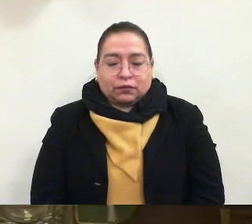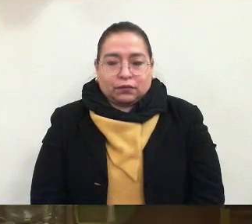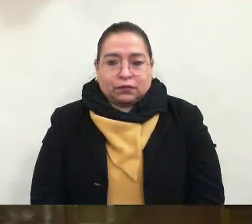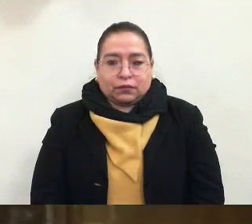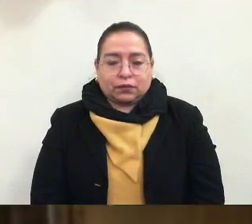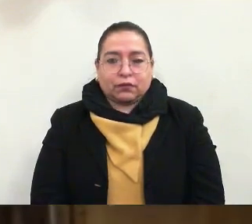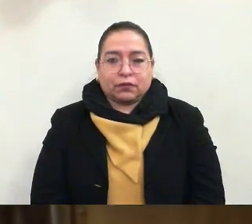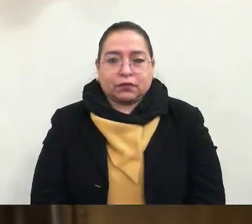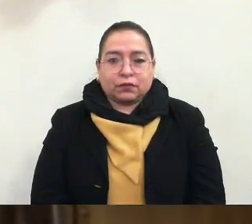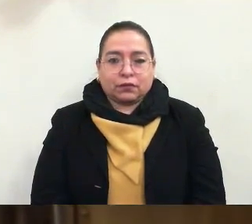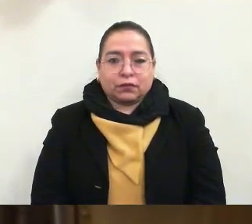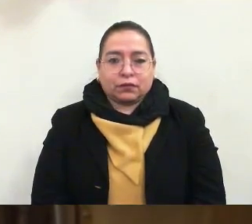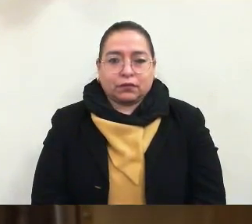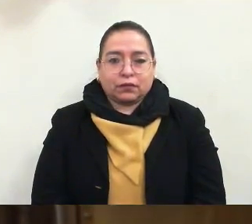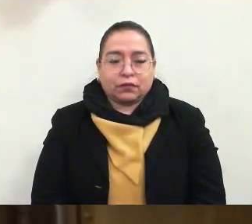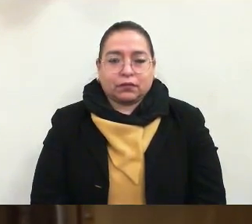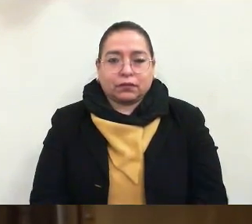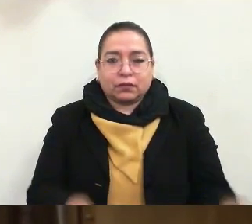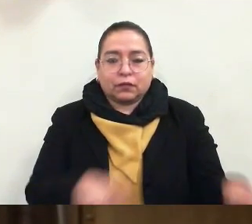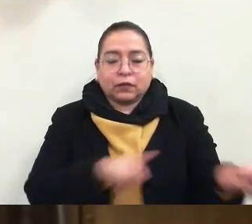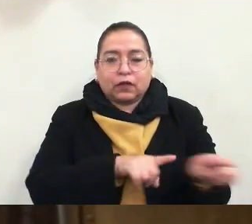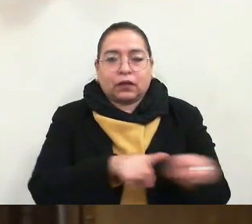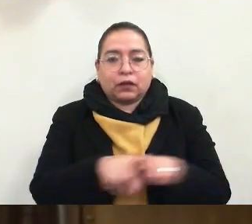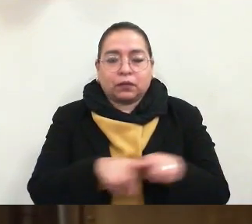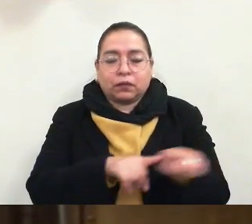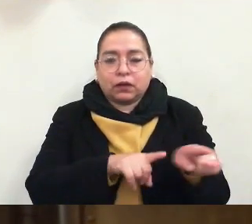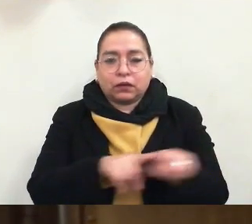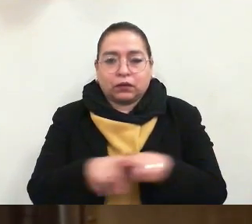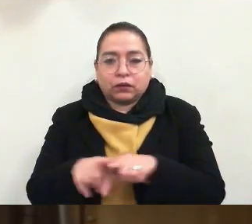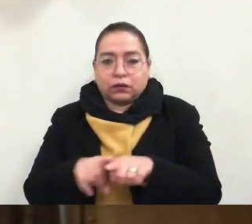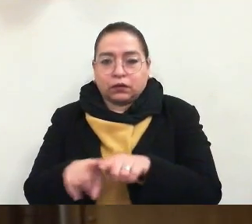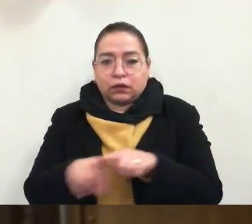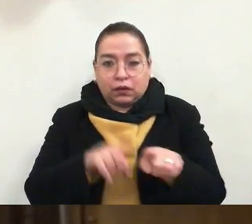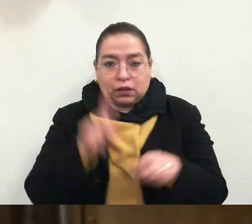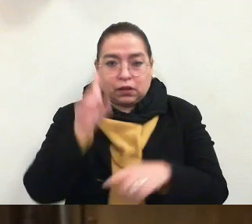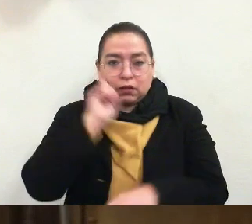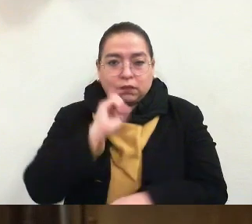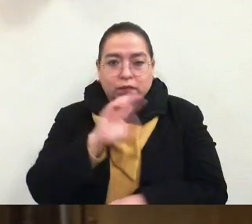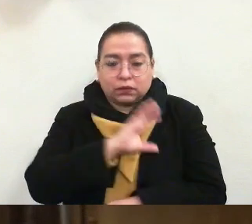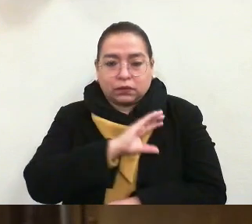Estimadas hermanas, estimados hermanos,